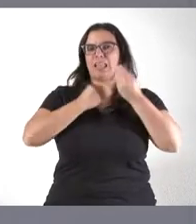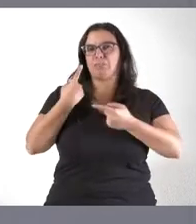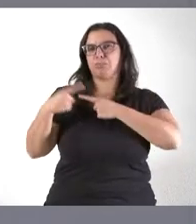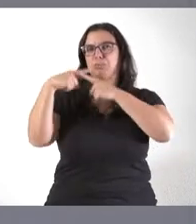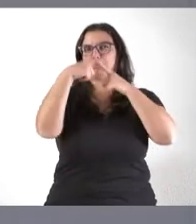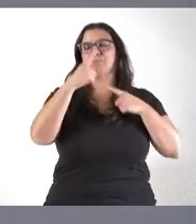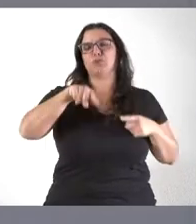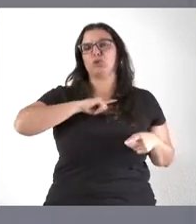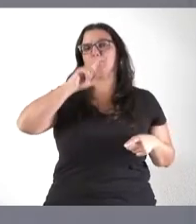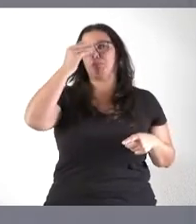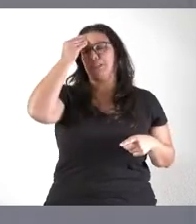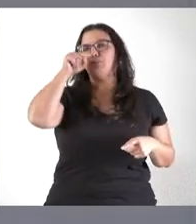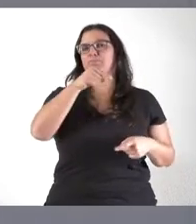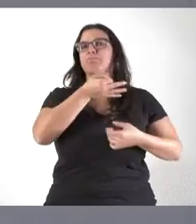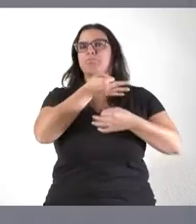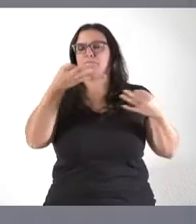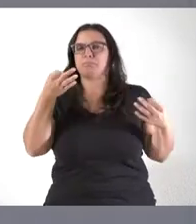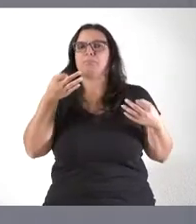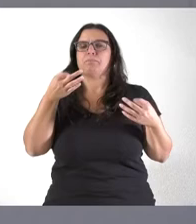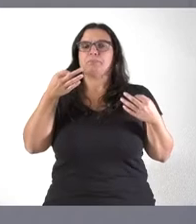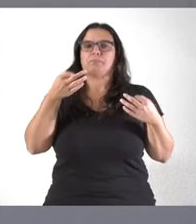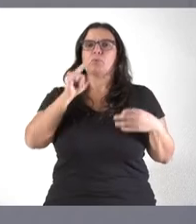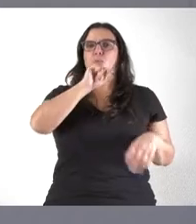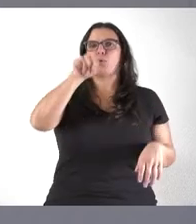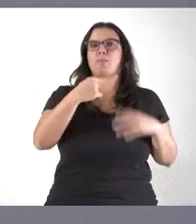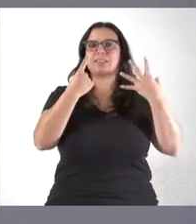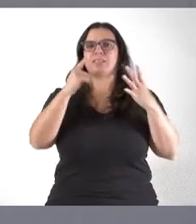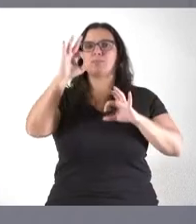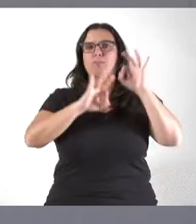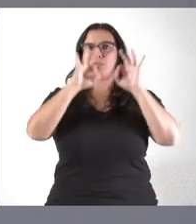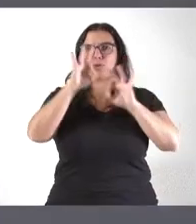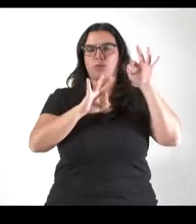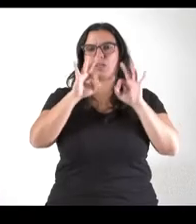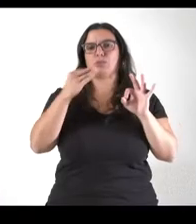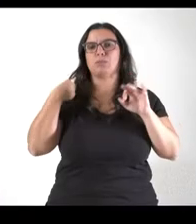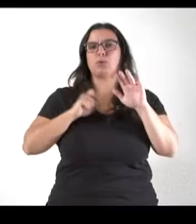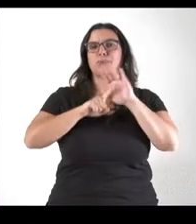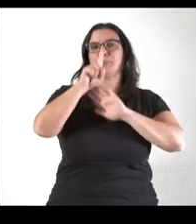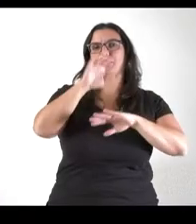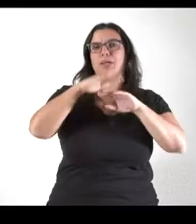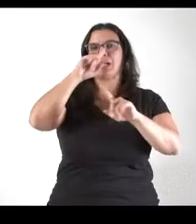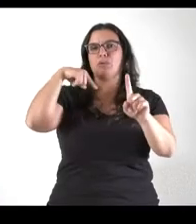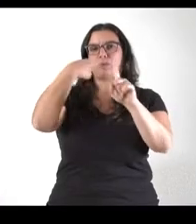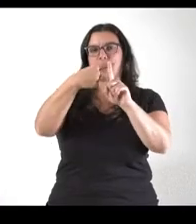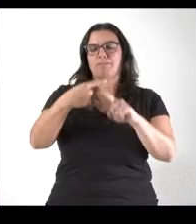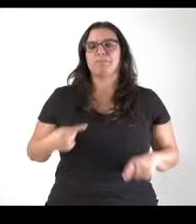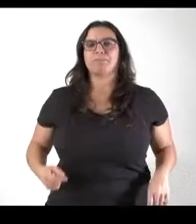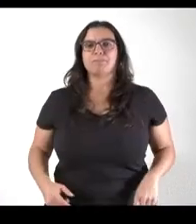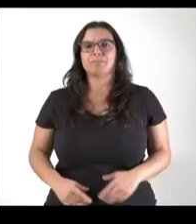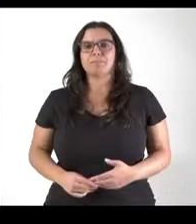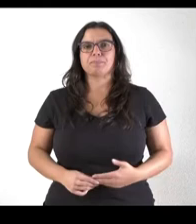estimamos más previsible para nuestra comunidad es el 1,6% de crecimiento para el próximo ejercicio